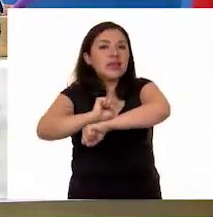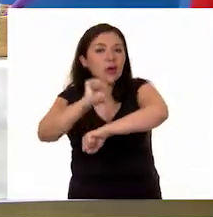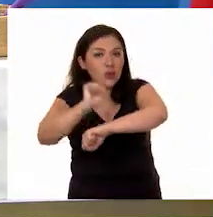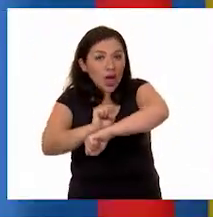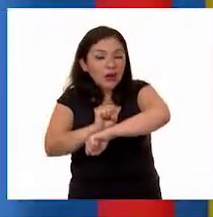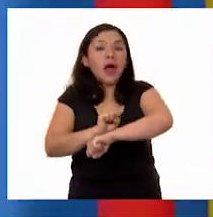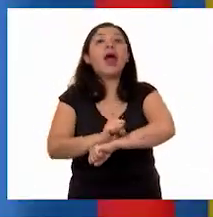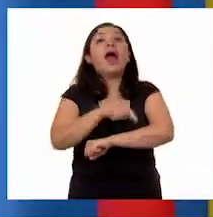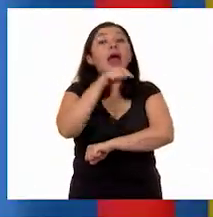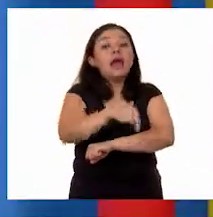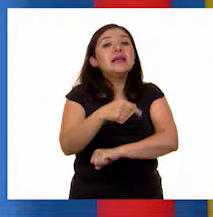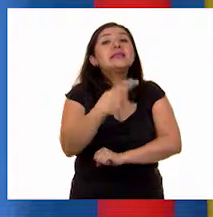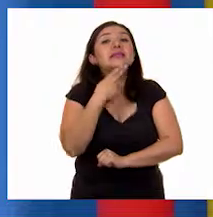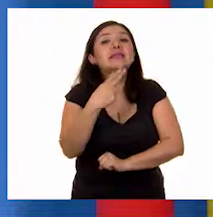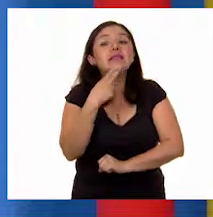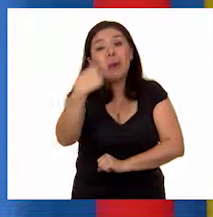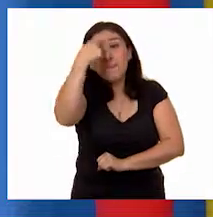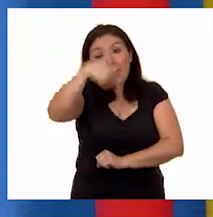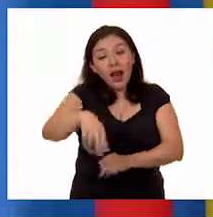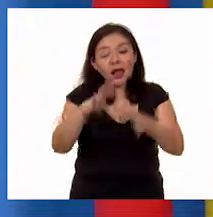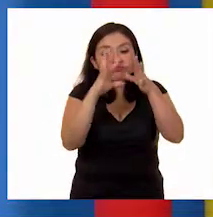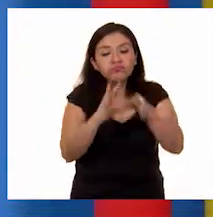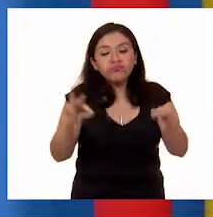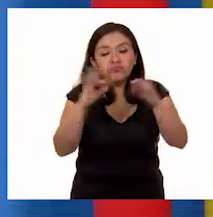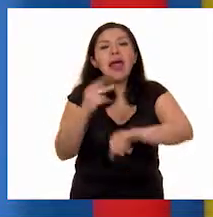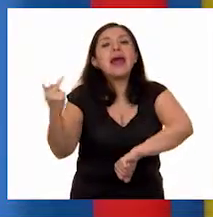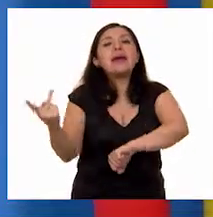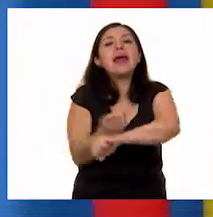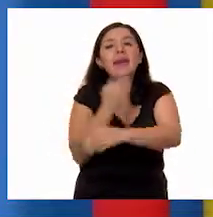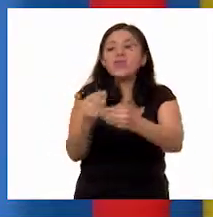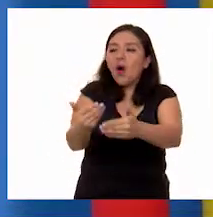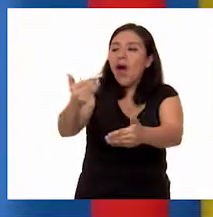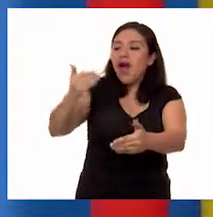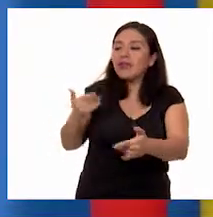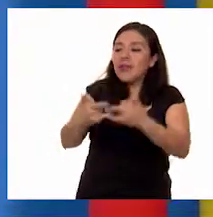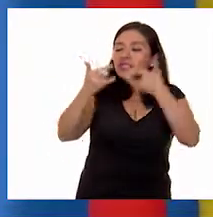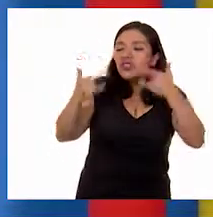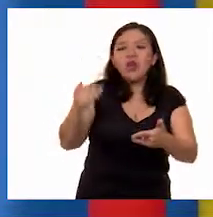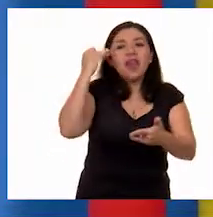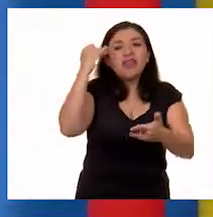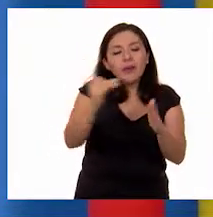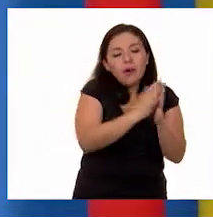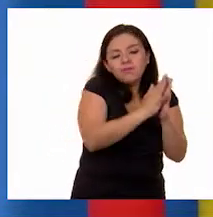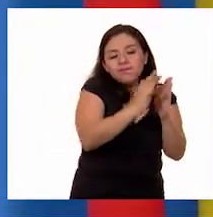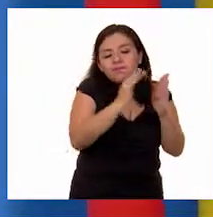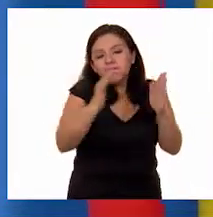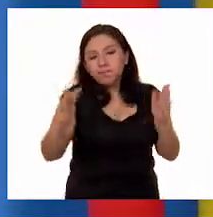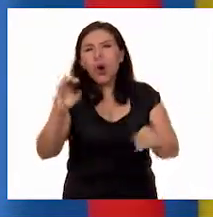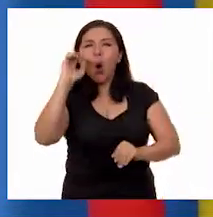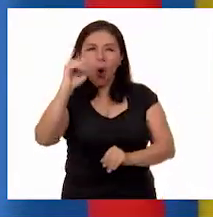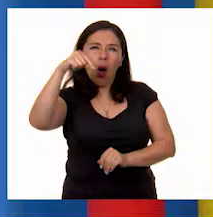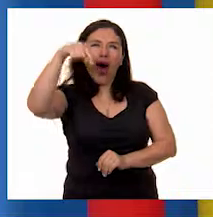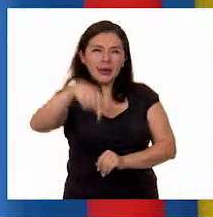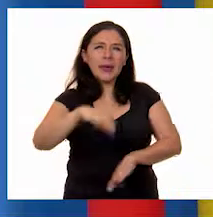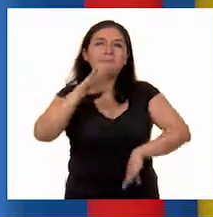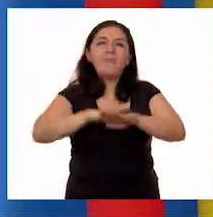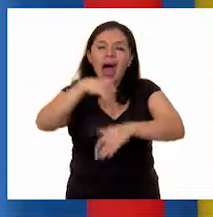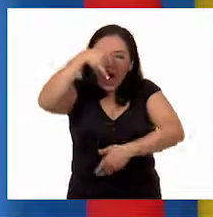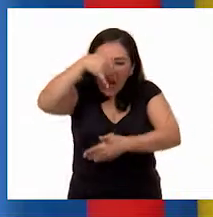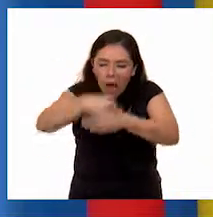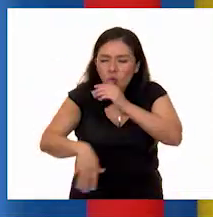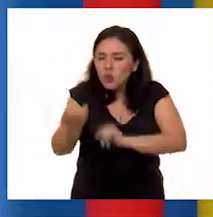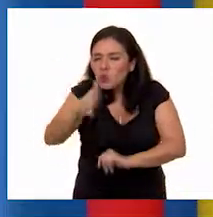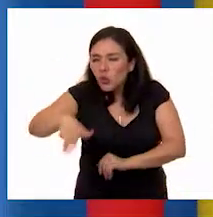secundarias, porque su propósito es narrar un hecho, un proceso o un periodo, o como lo hicimos nosotros, abundar sobre